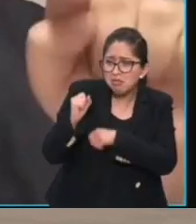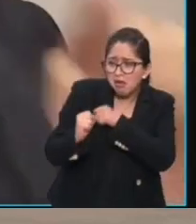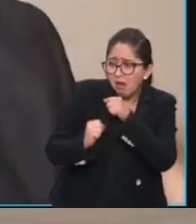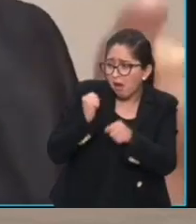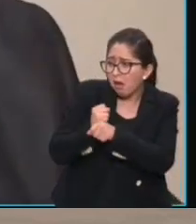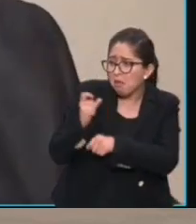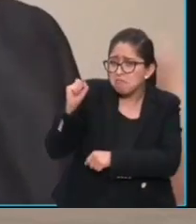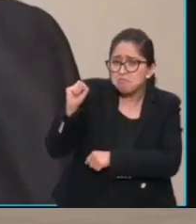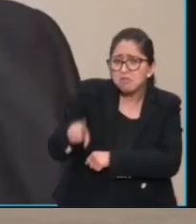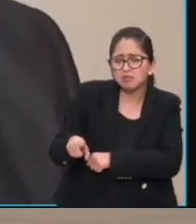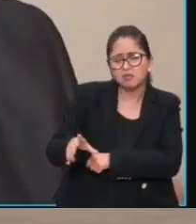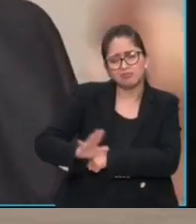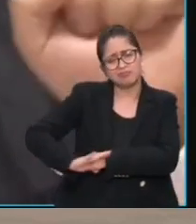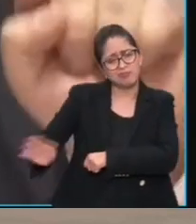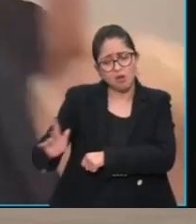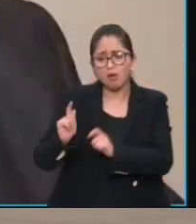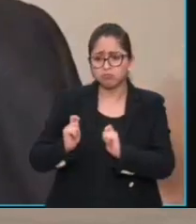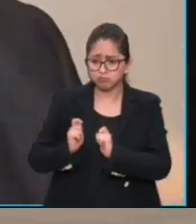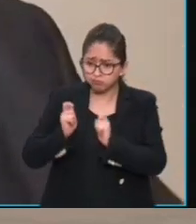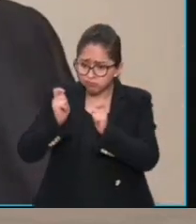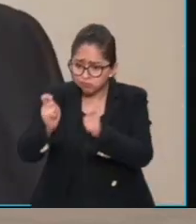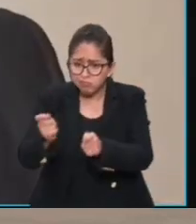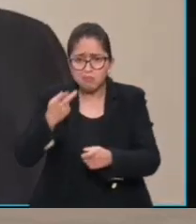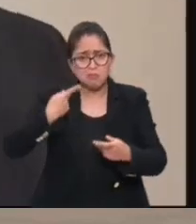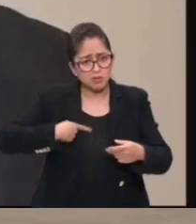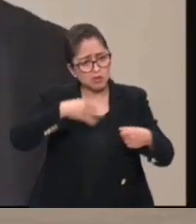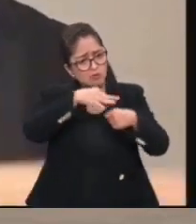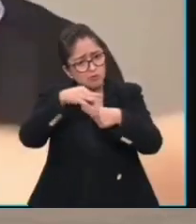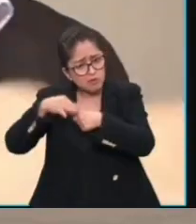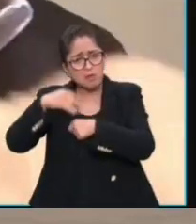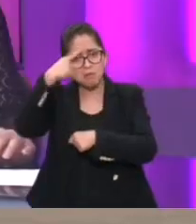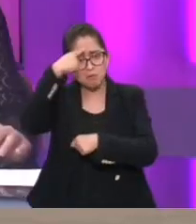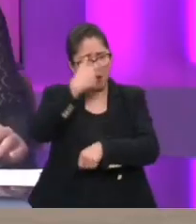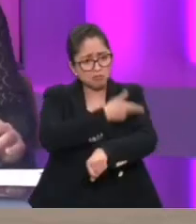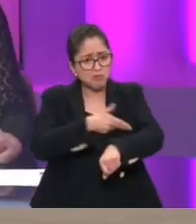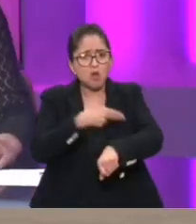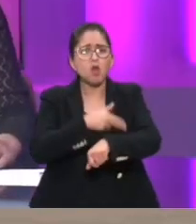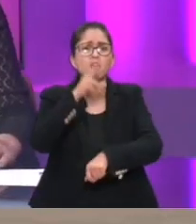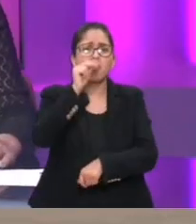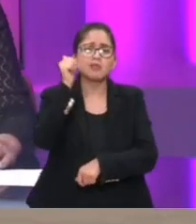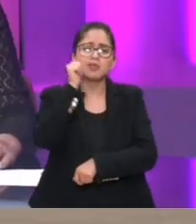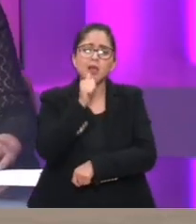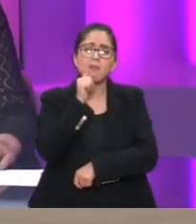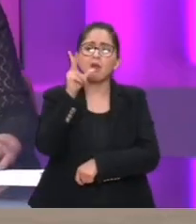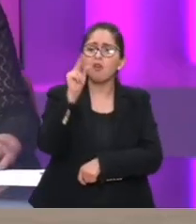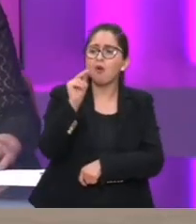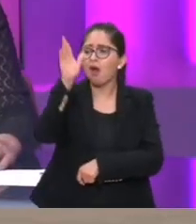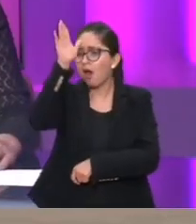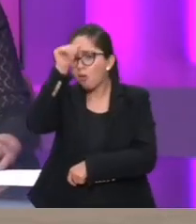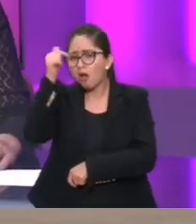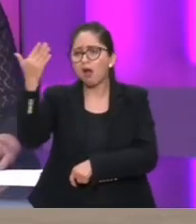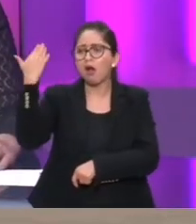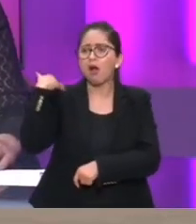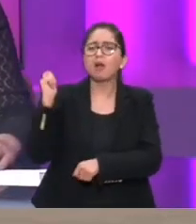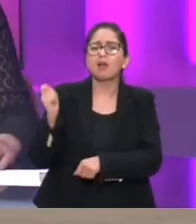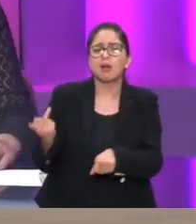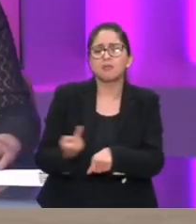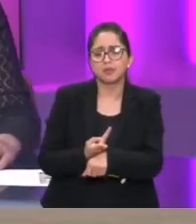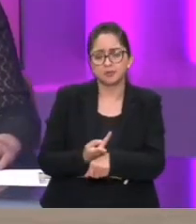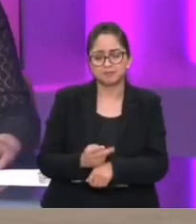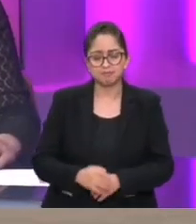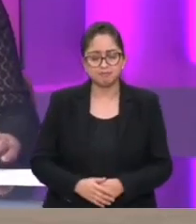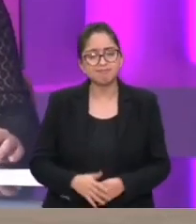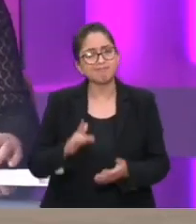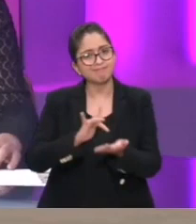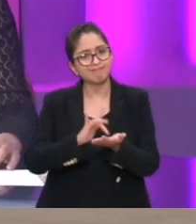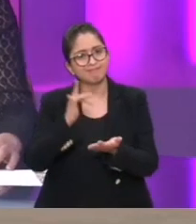resolver, no para estarse quejando de los partidos de antes. Muchas gracias. Si nadie más pide la palabra para seguir con este